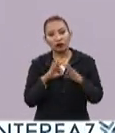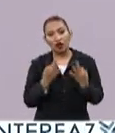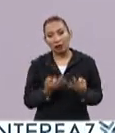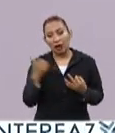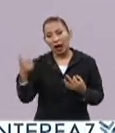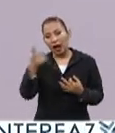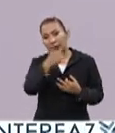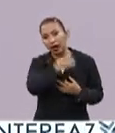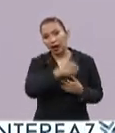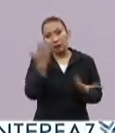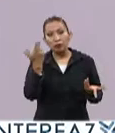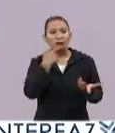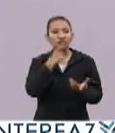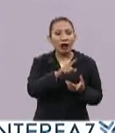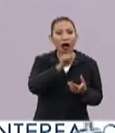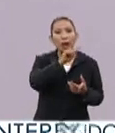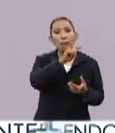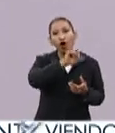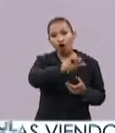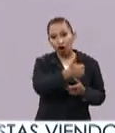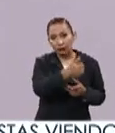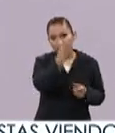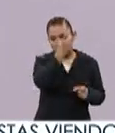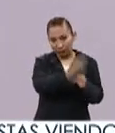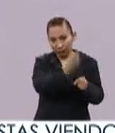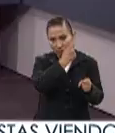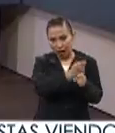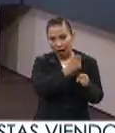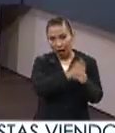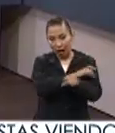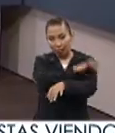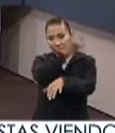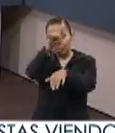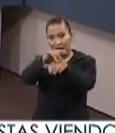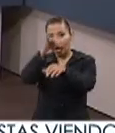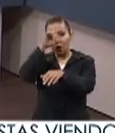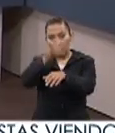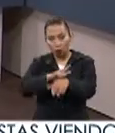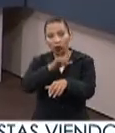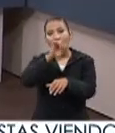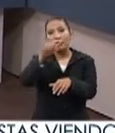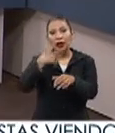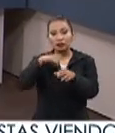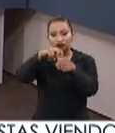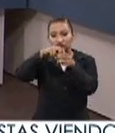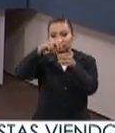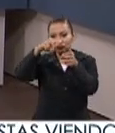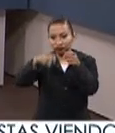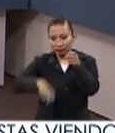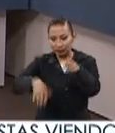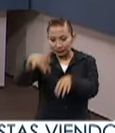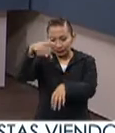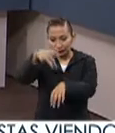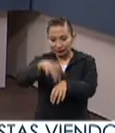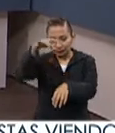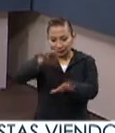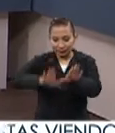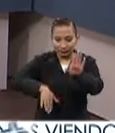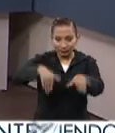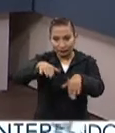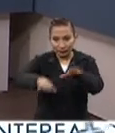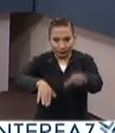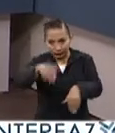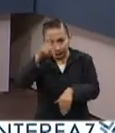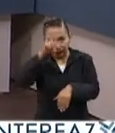modalidades, cada una de estas misiones, desde el Apolo 11, que fue la primera que pisó la Luna y lograron bajar a caminar en la